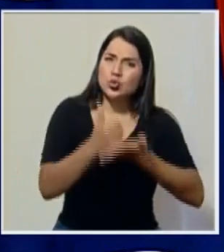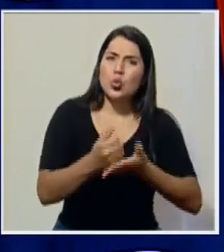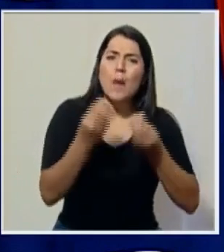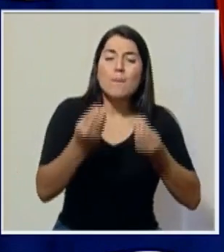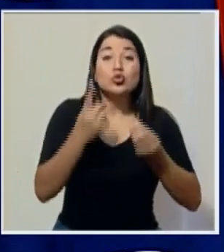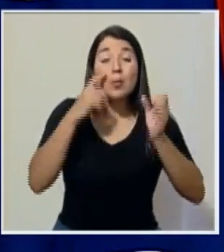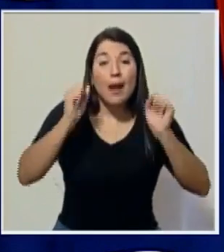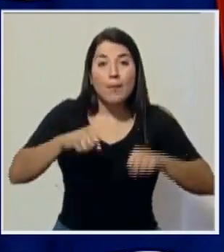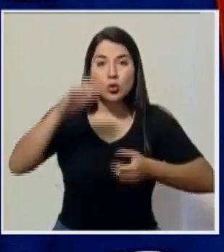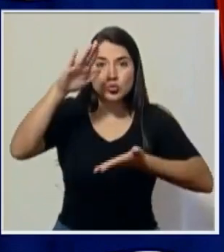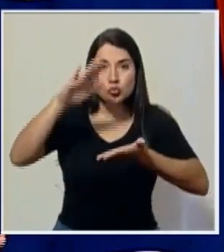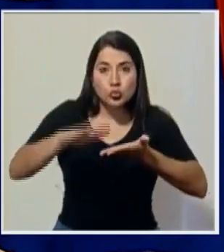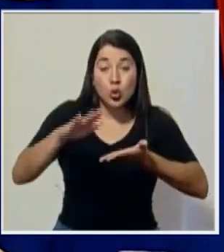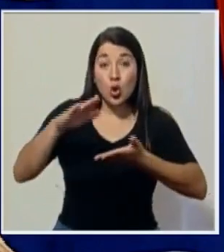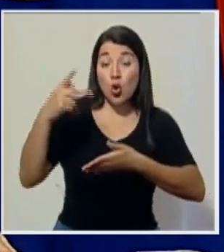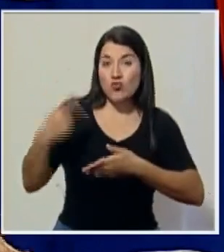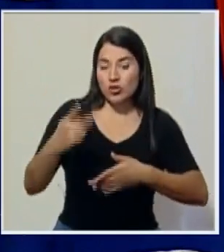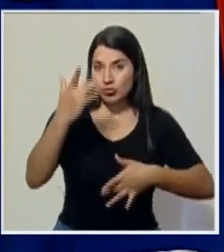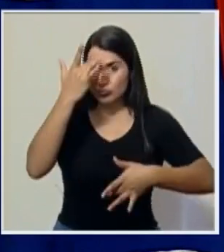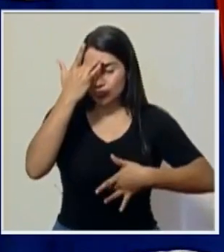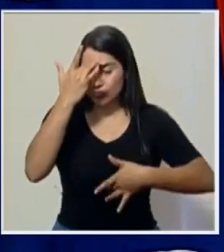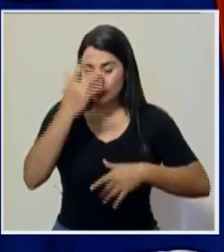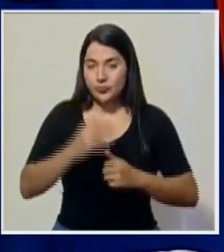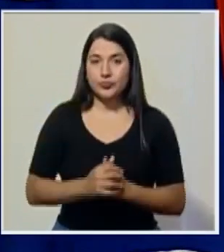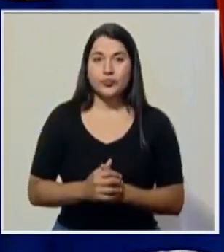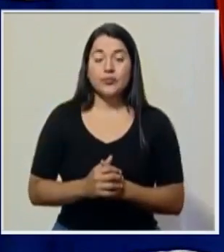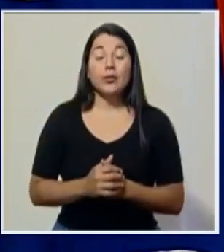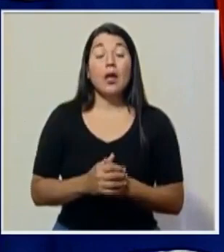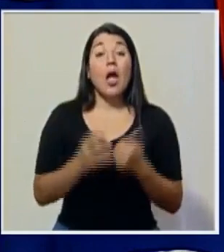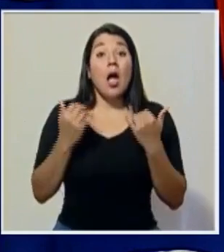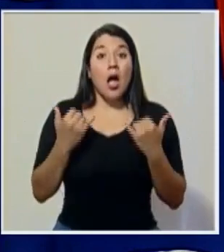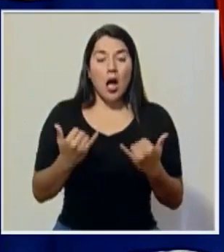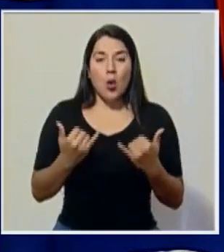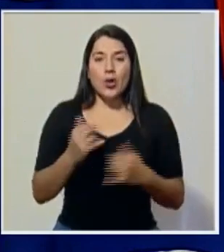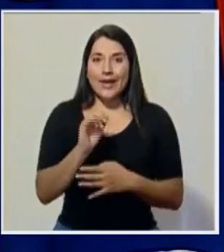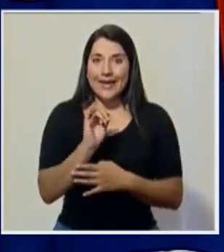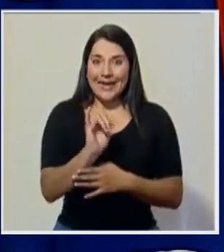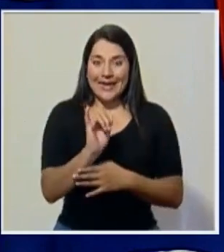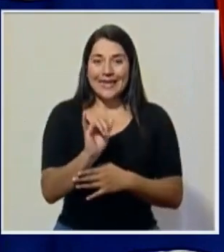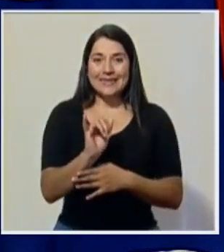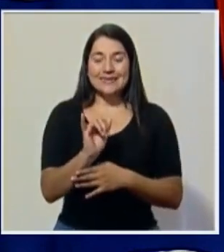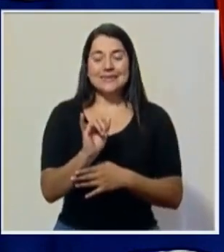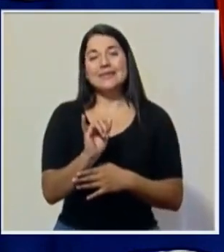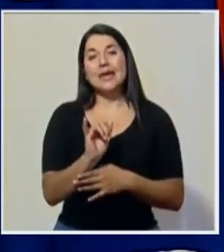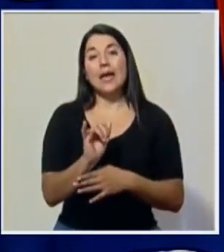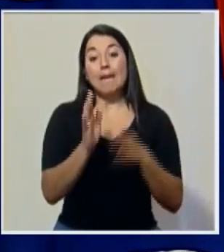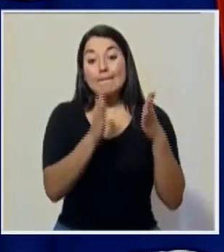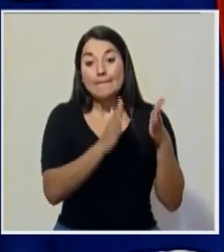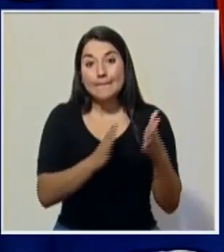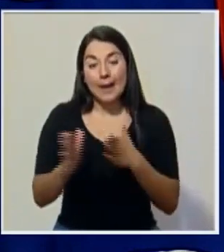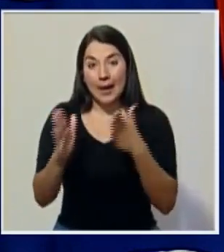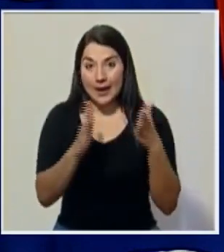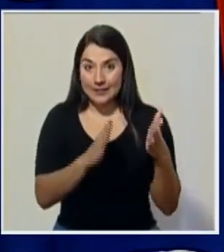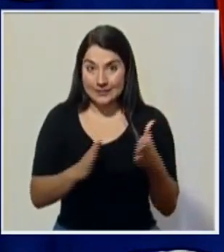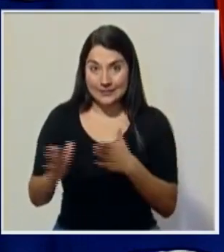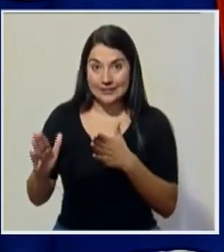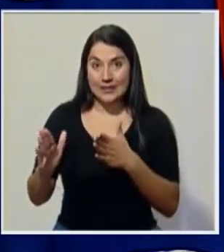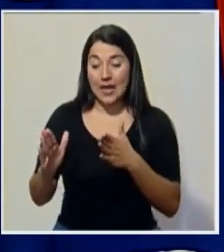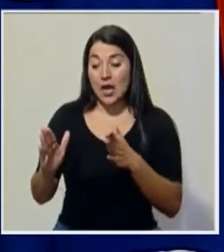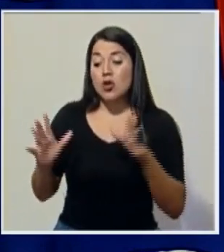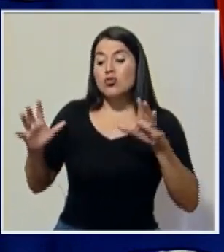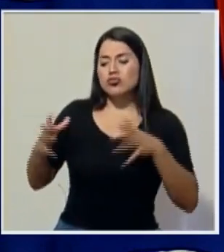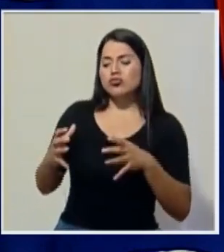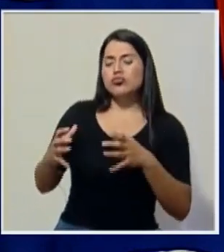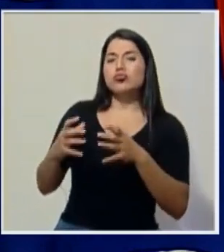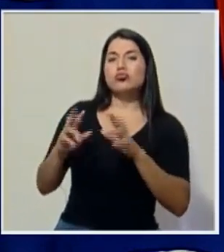amortiguar los índices de contagio. En la adaptación de esta que hemos venido trabajando, de este parque empresarial,